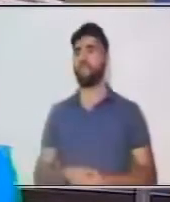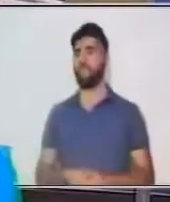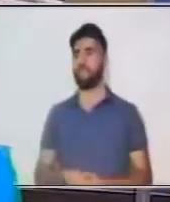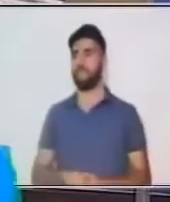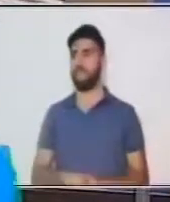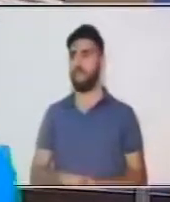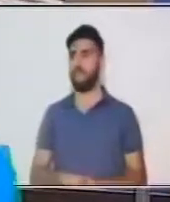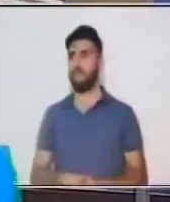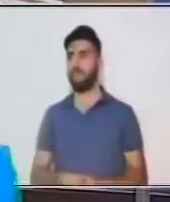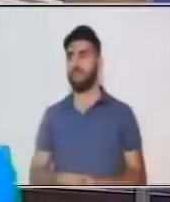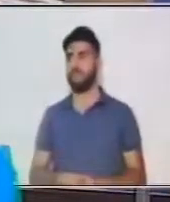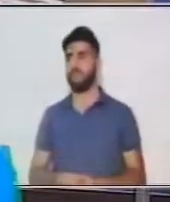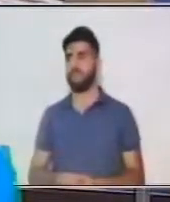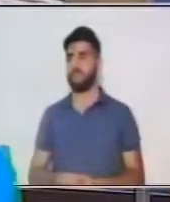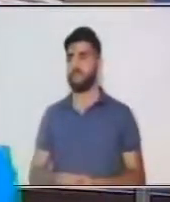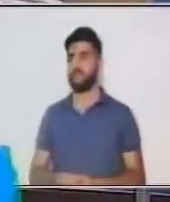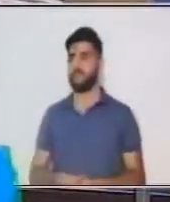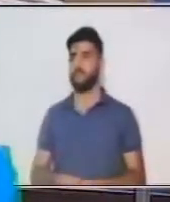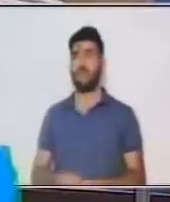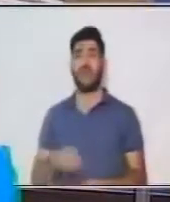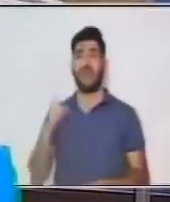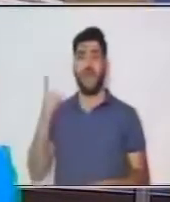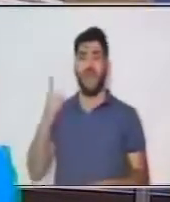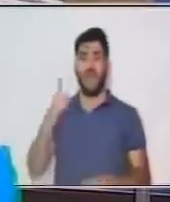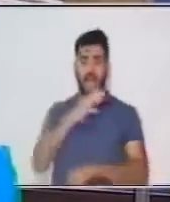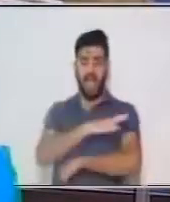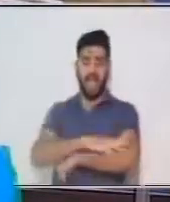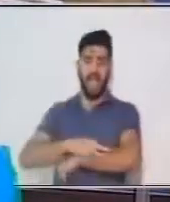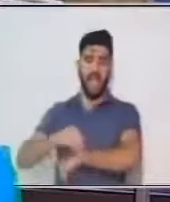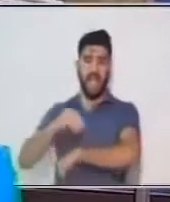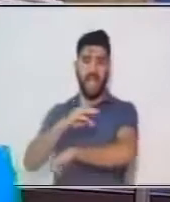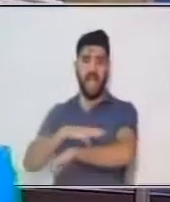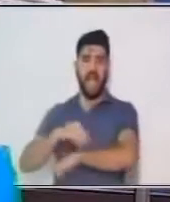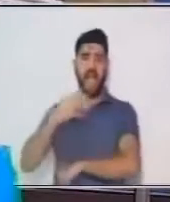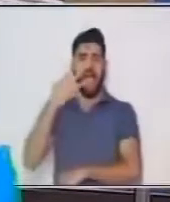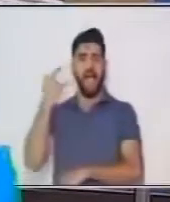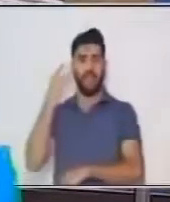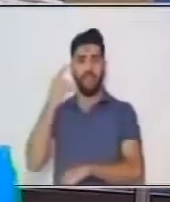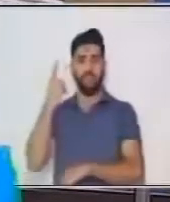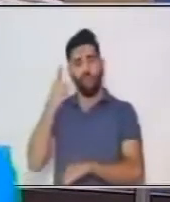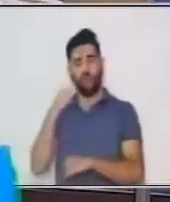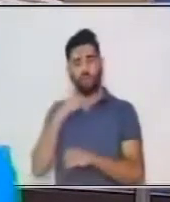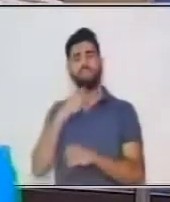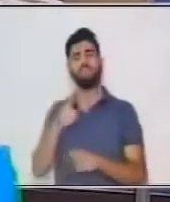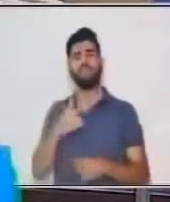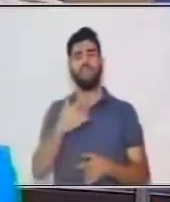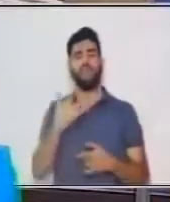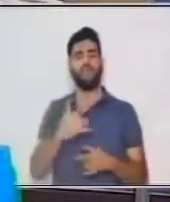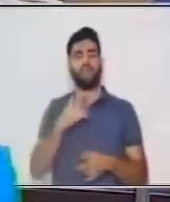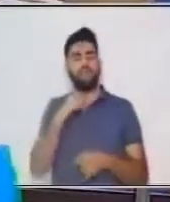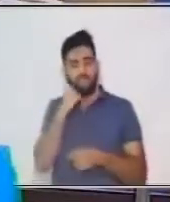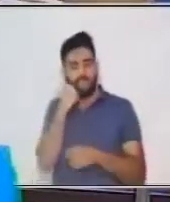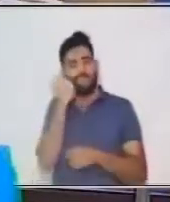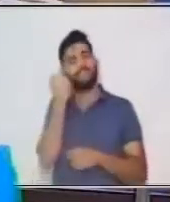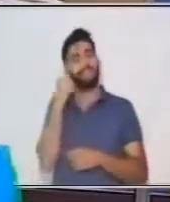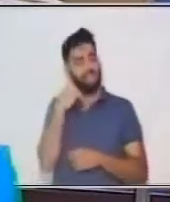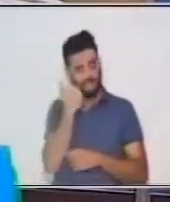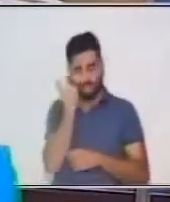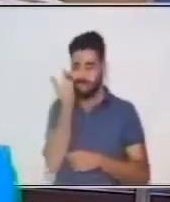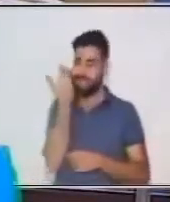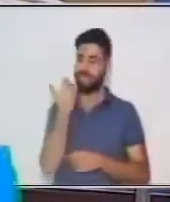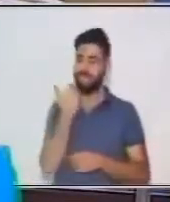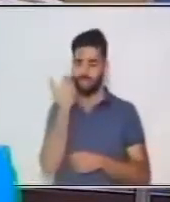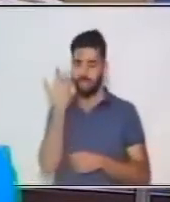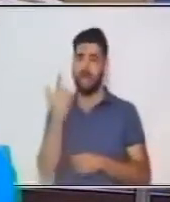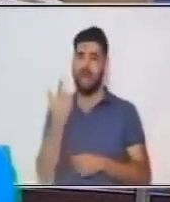gusto. Mi gato ronronea con mucho estilo. ¿Cómo vas a escuchar el ronroneo del gato? Por medio